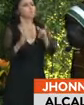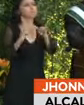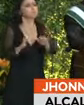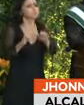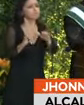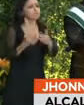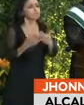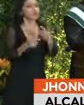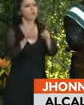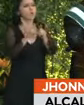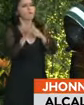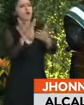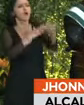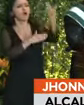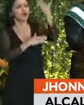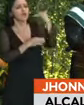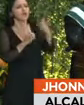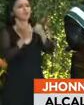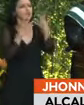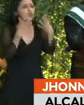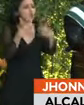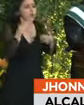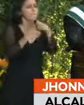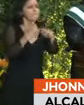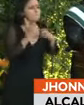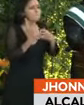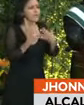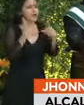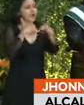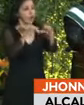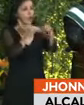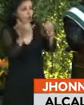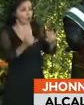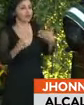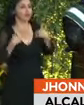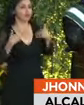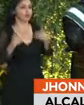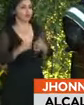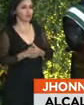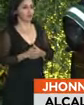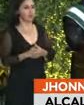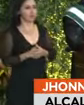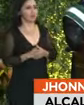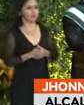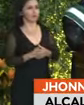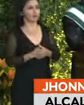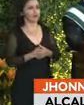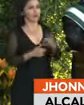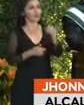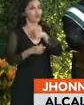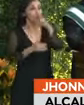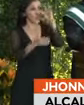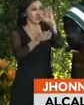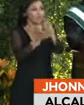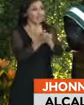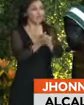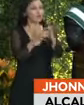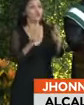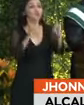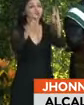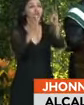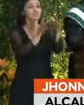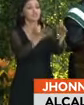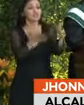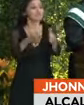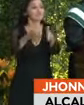quedar en el pasado y con muchos problemas que hasta actualmente lo tenemos. Por eso apostamos a la infraestructura